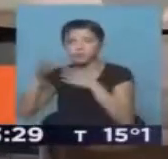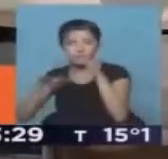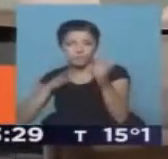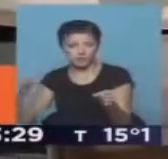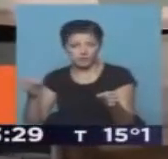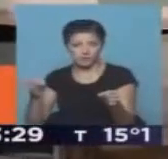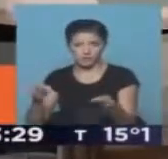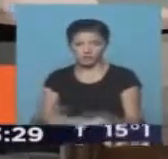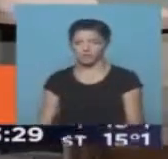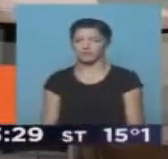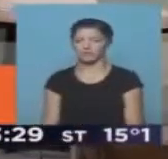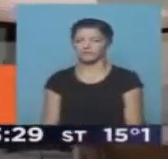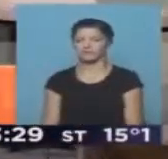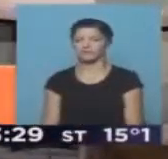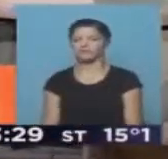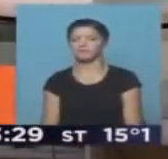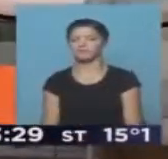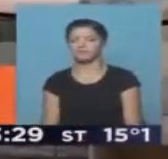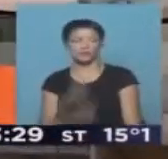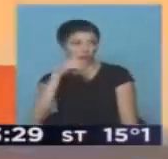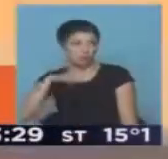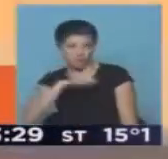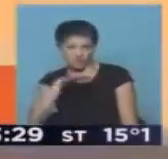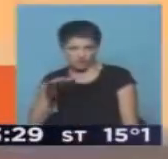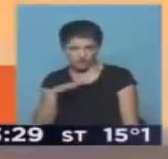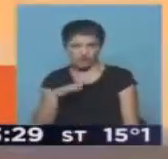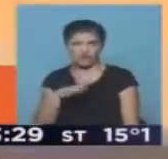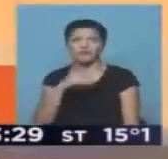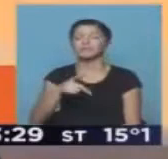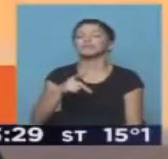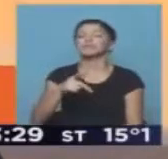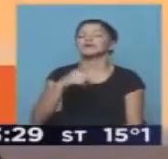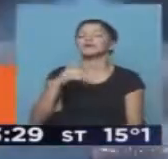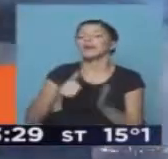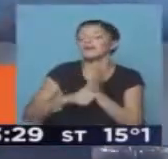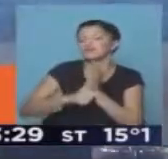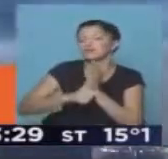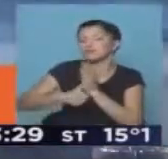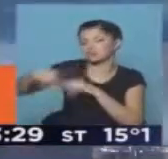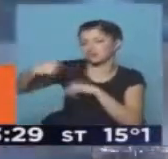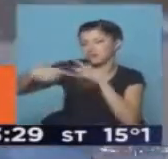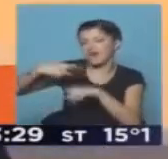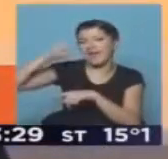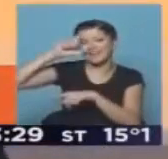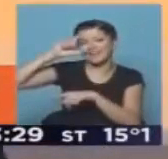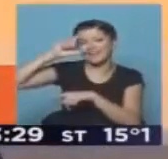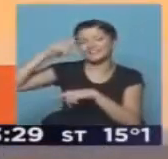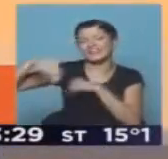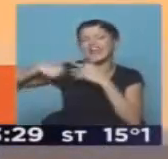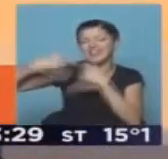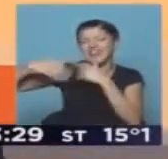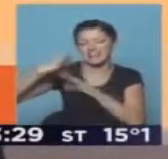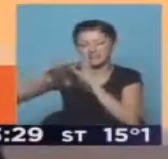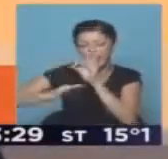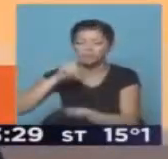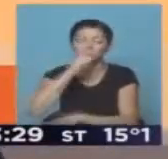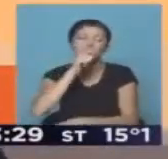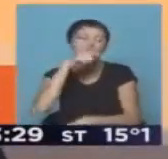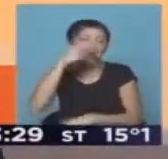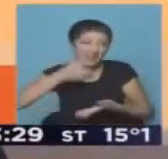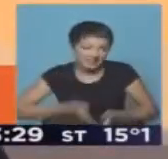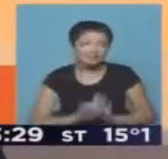la ciudadanía se conserva por diez generaciones es decir más allá de que haya nacido en otro